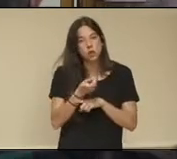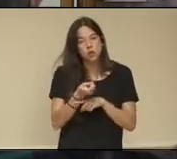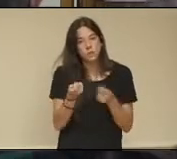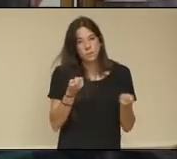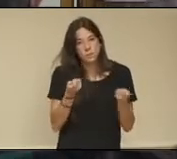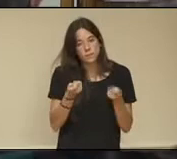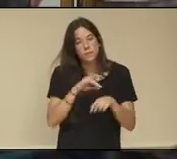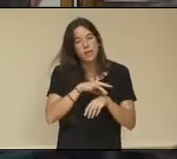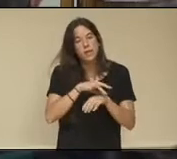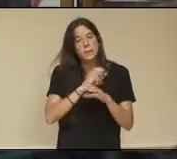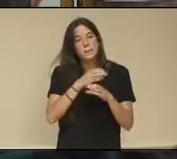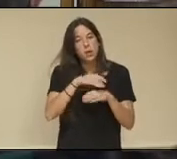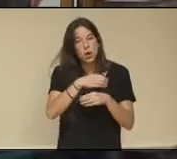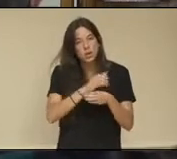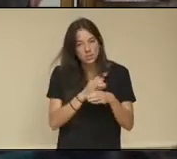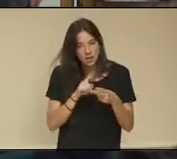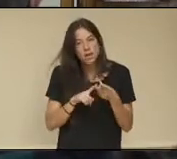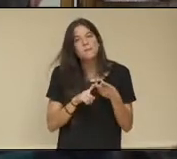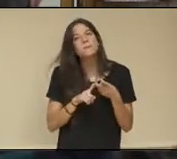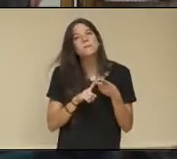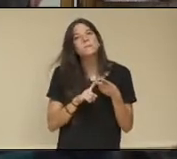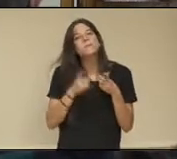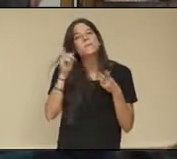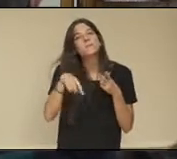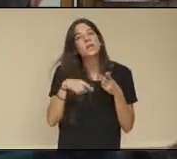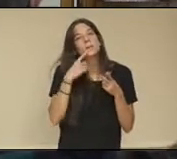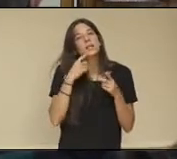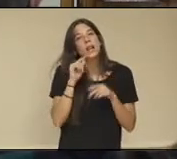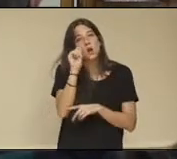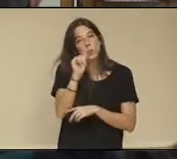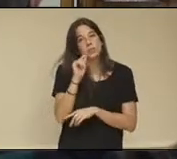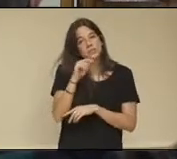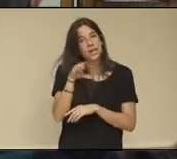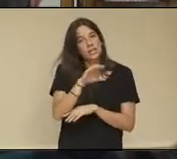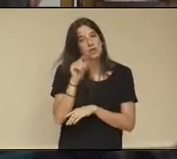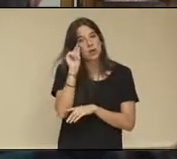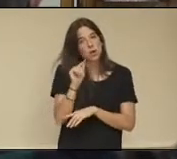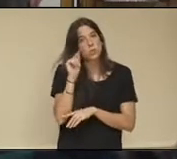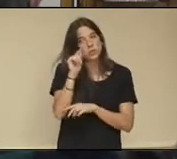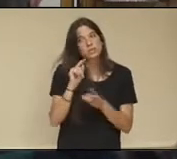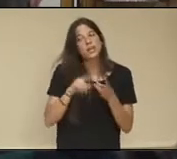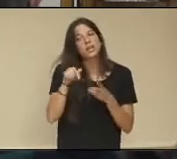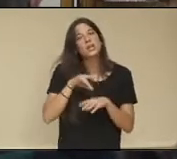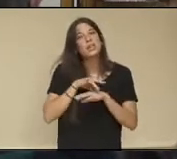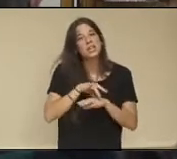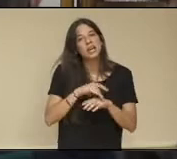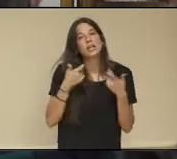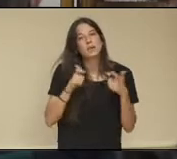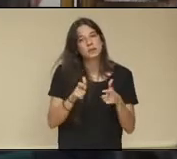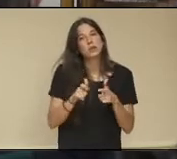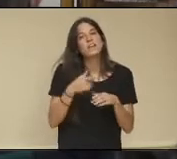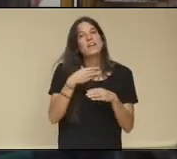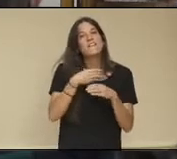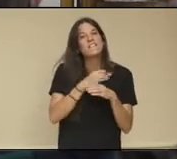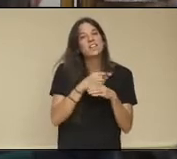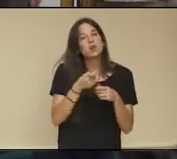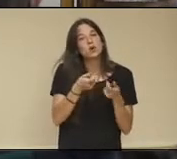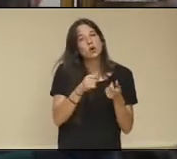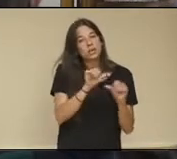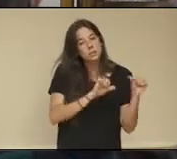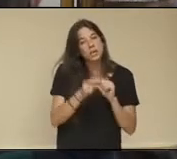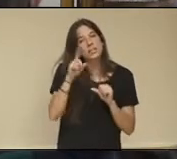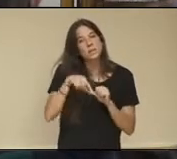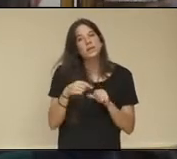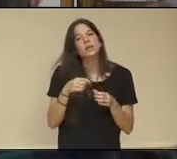Biología Molecular en la Complutense y dirige el Departamento de Bioquímica y Biología Molecular.